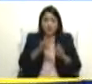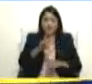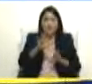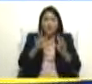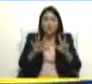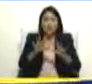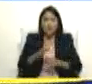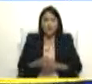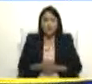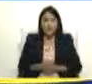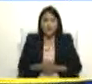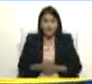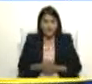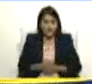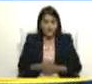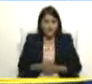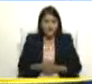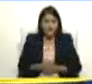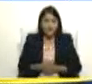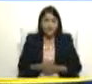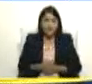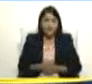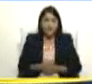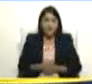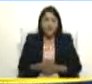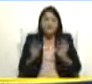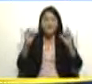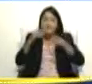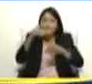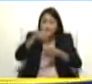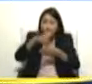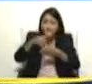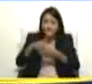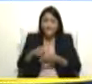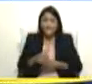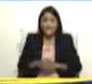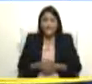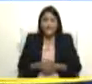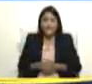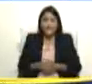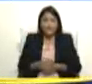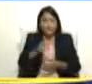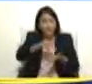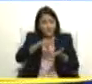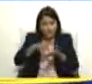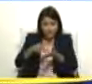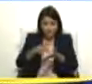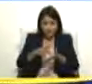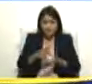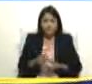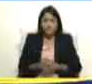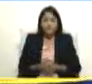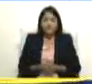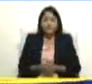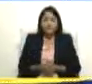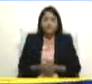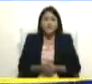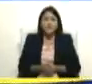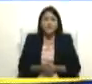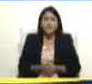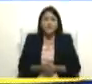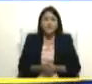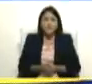104.928. Repito, para una participación de venezolanos y venezolanas en